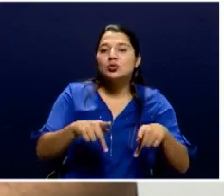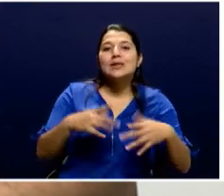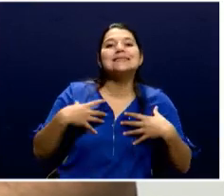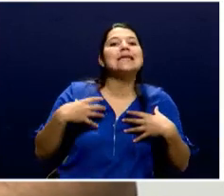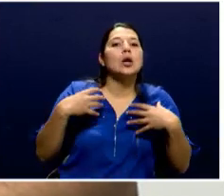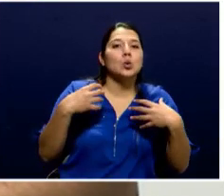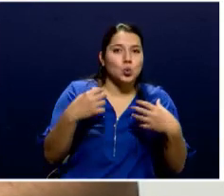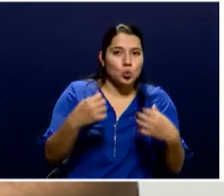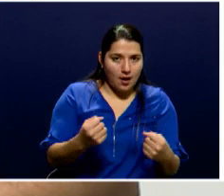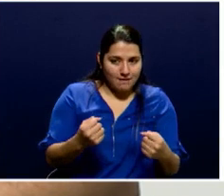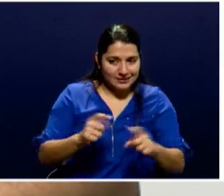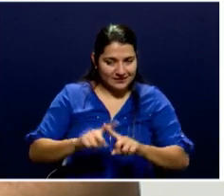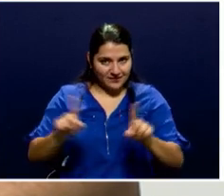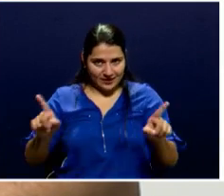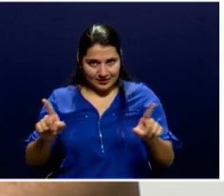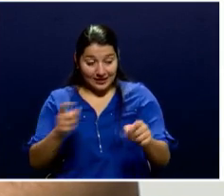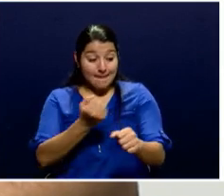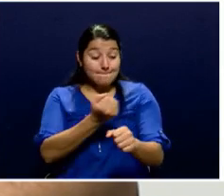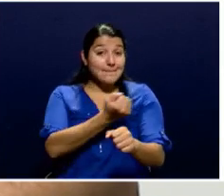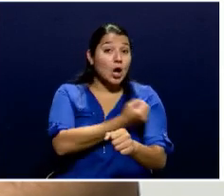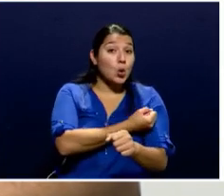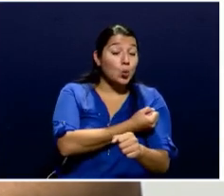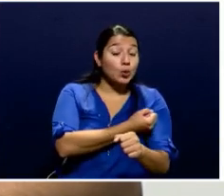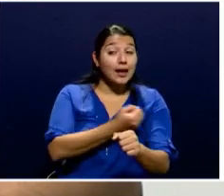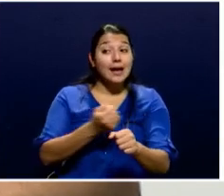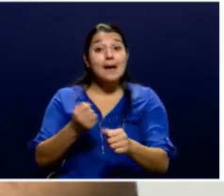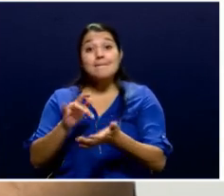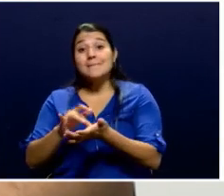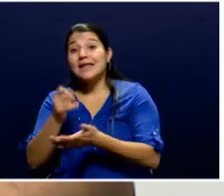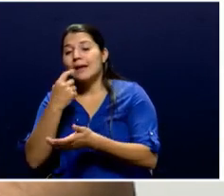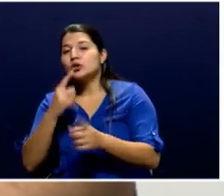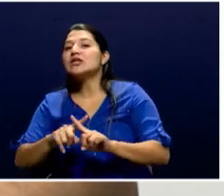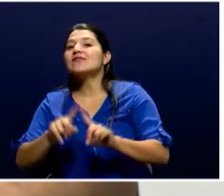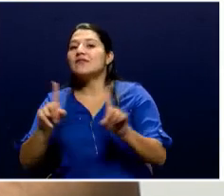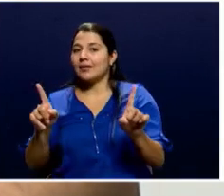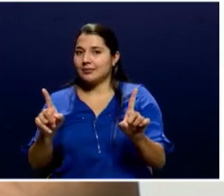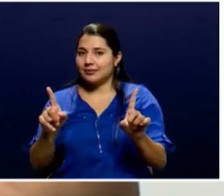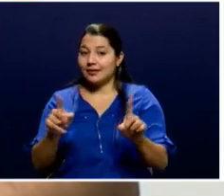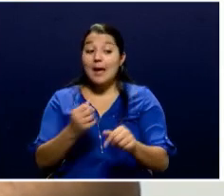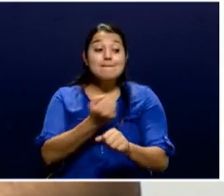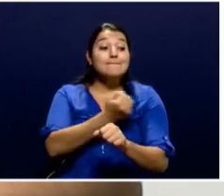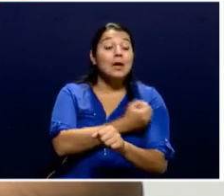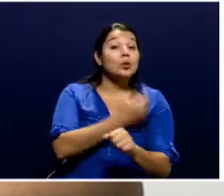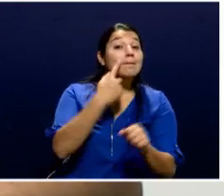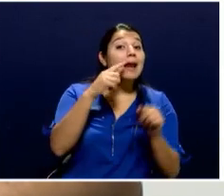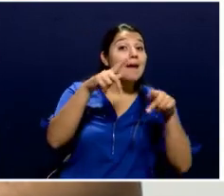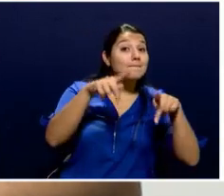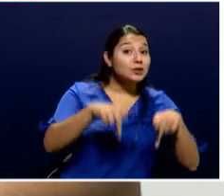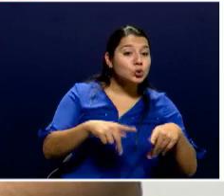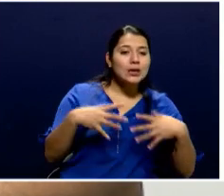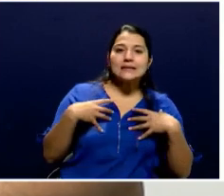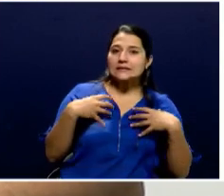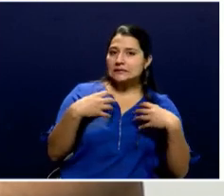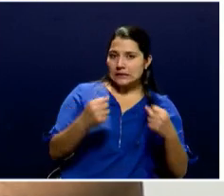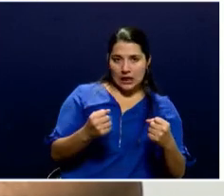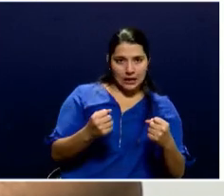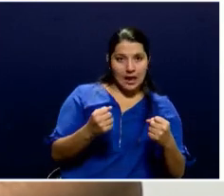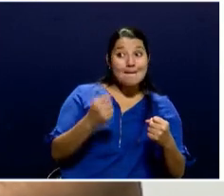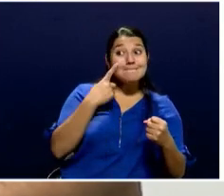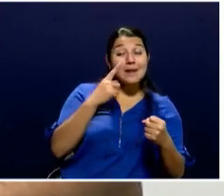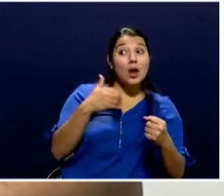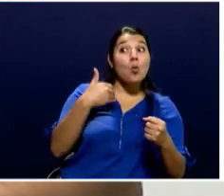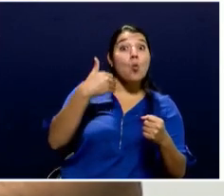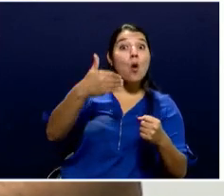sana. Entonces los niveles de control y de precaución que se tienen que tener para una vacuna son muchísimo más